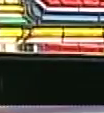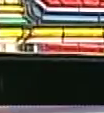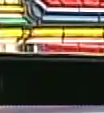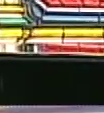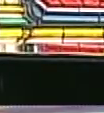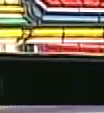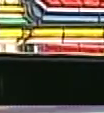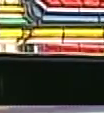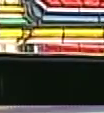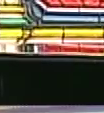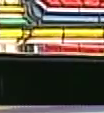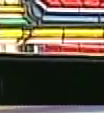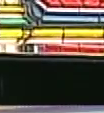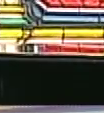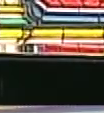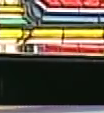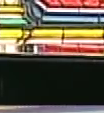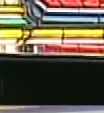voceros del Poder Popular,